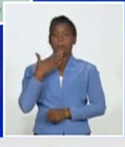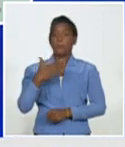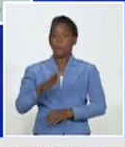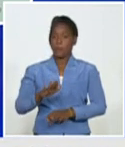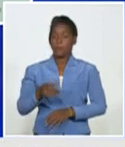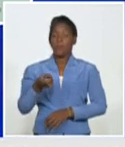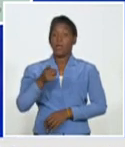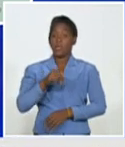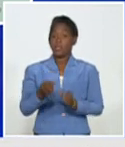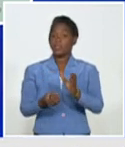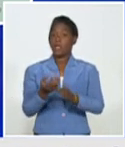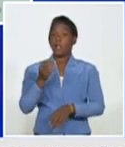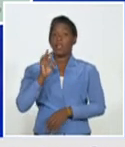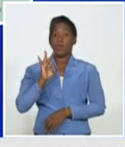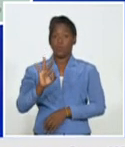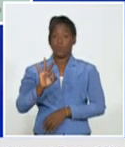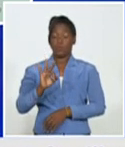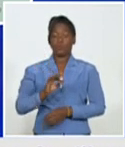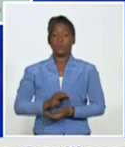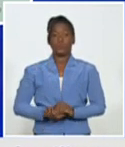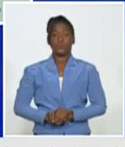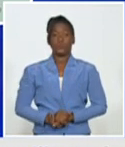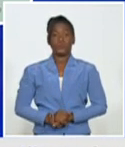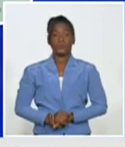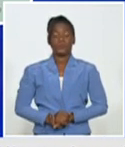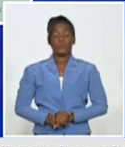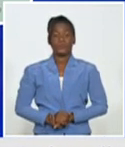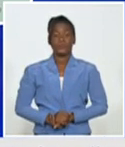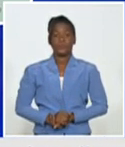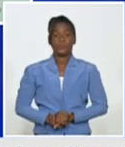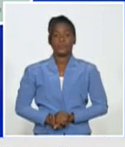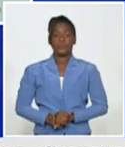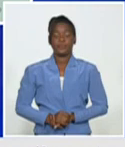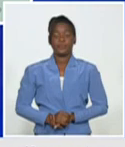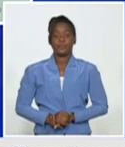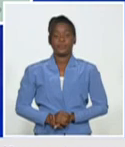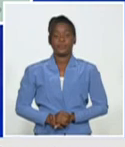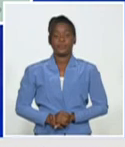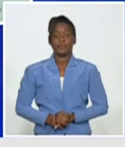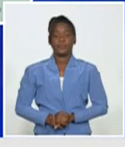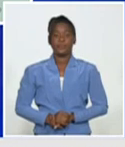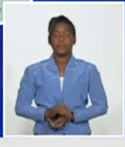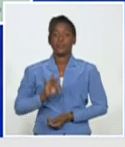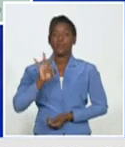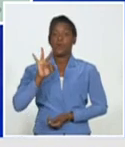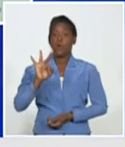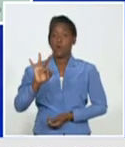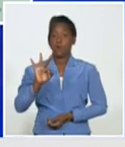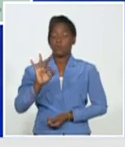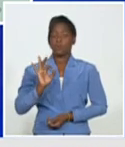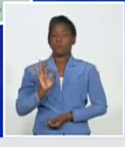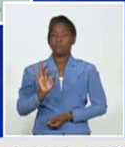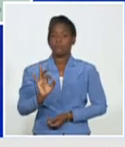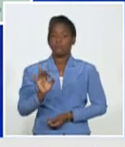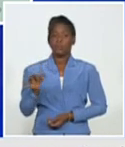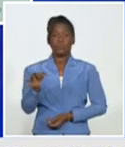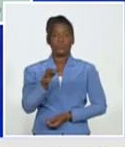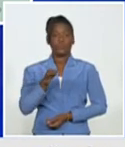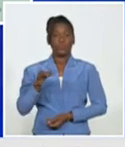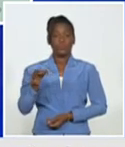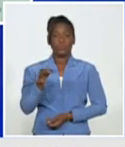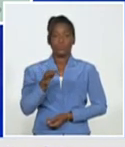casos, tiene 2 más que el día anterior. Los 8 se concentran en el municipio de